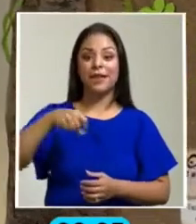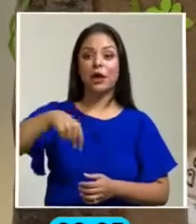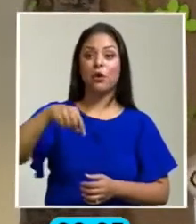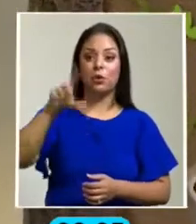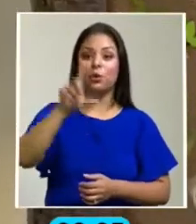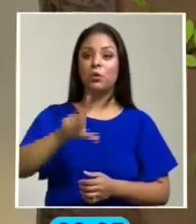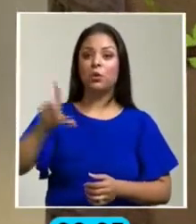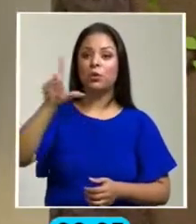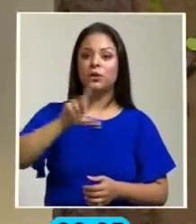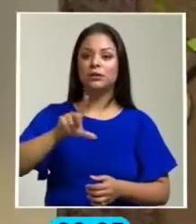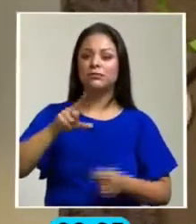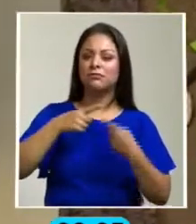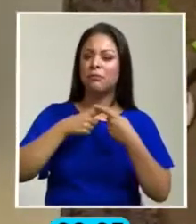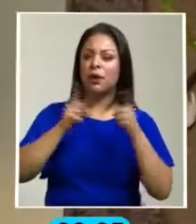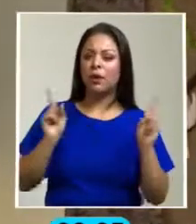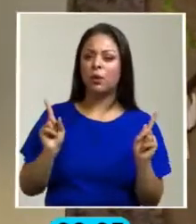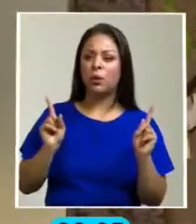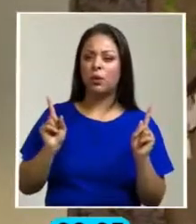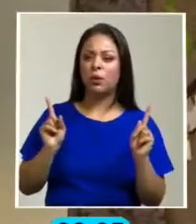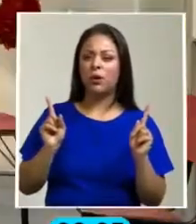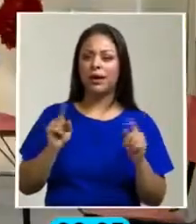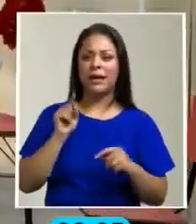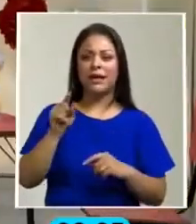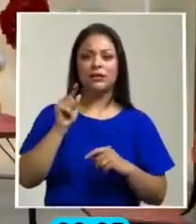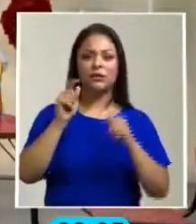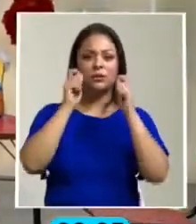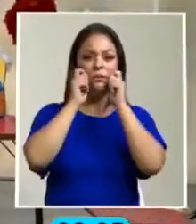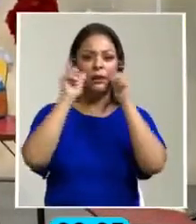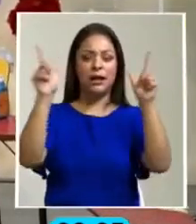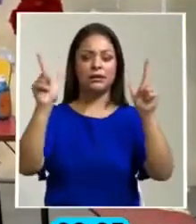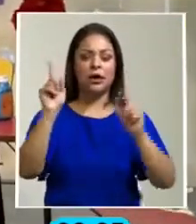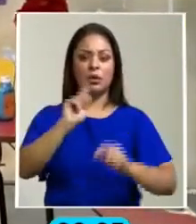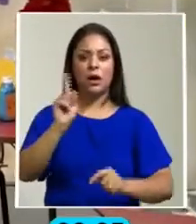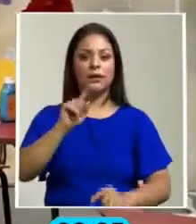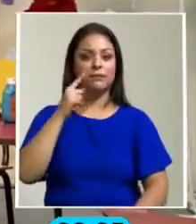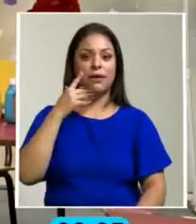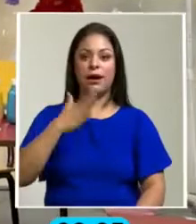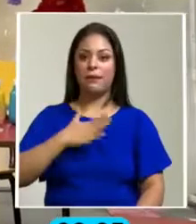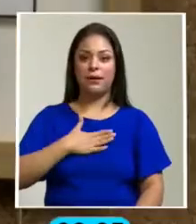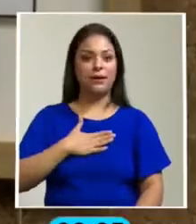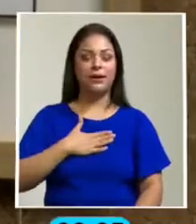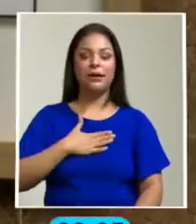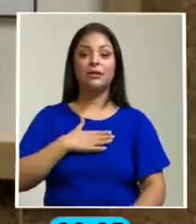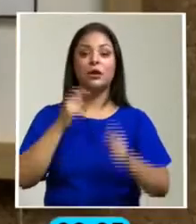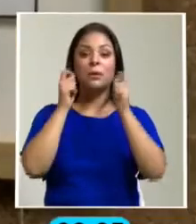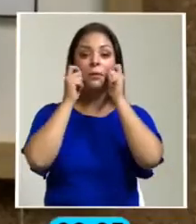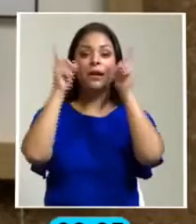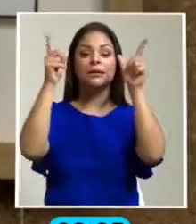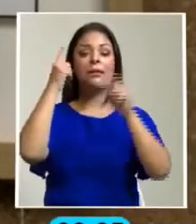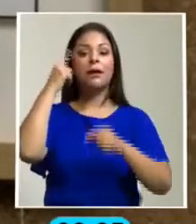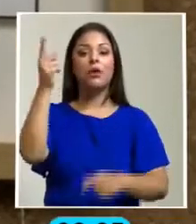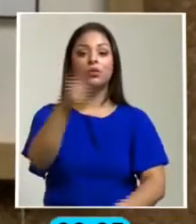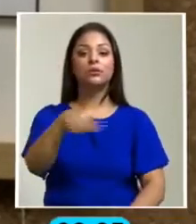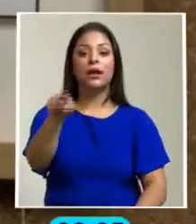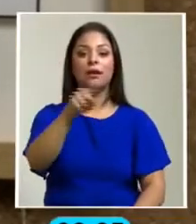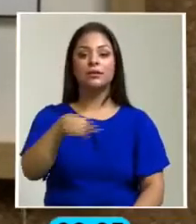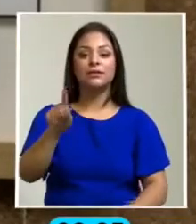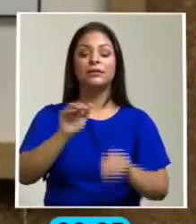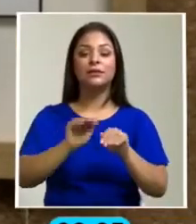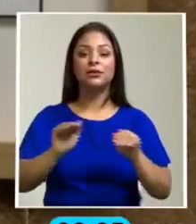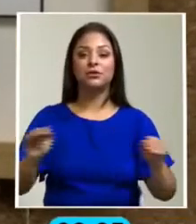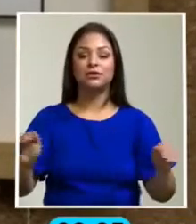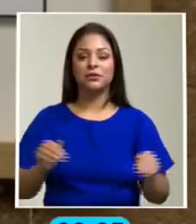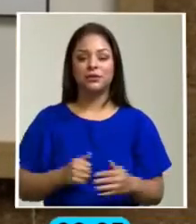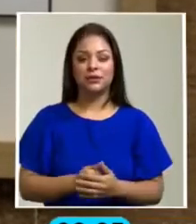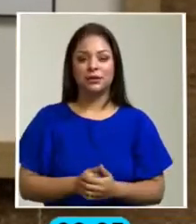Pero entonces, esta sorpresa no es para mí, es para ustedes, niños y niñas. ¿Qué será? Vamos